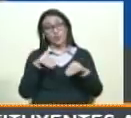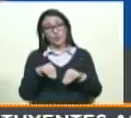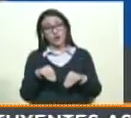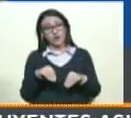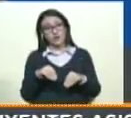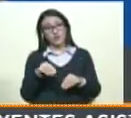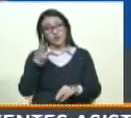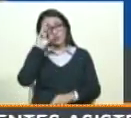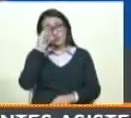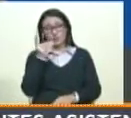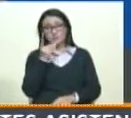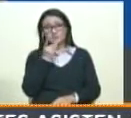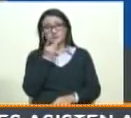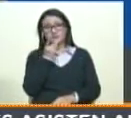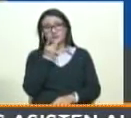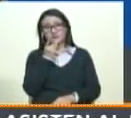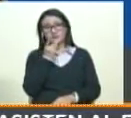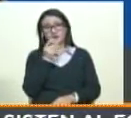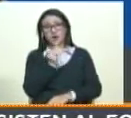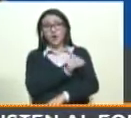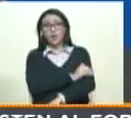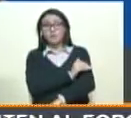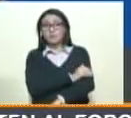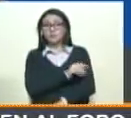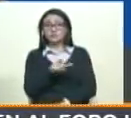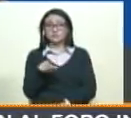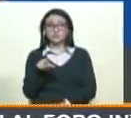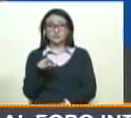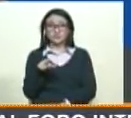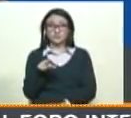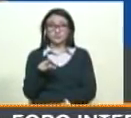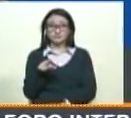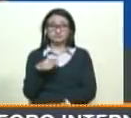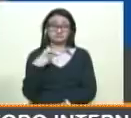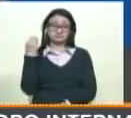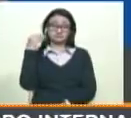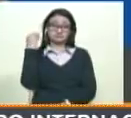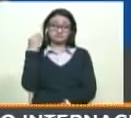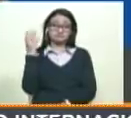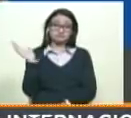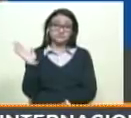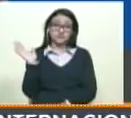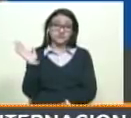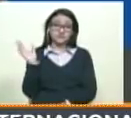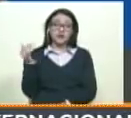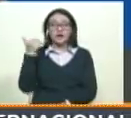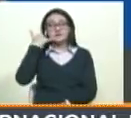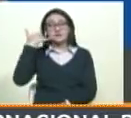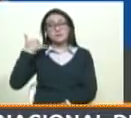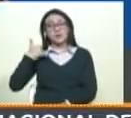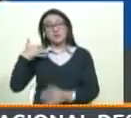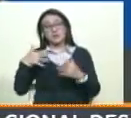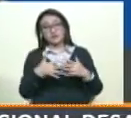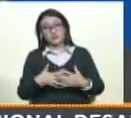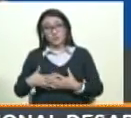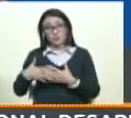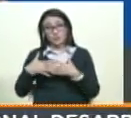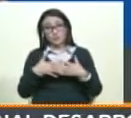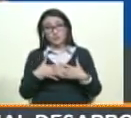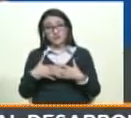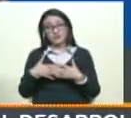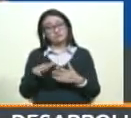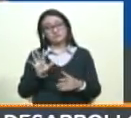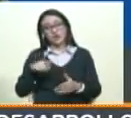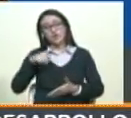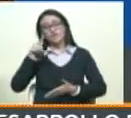en República Dominicana y de que la oposición, nuestra hipótesis es, recibió una llamada desde esta ciudad para